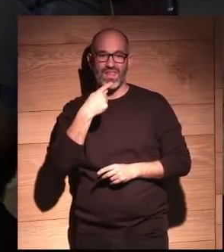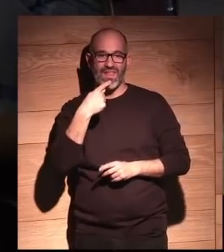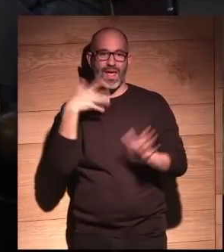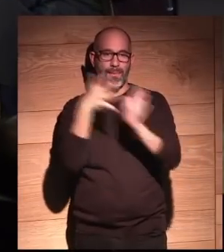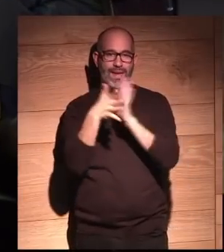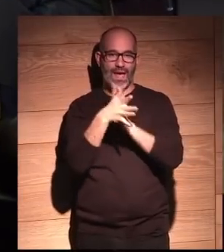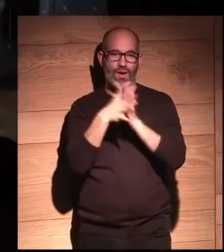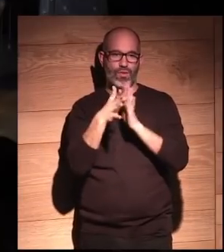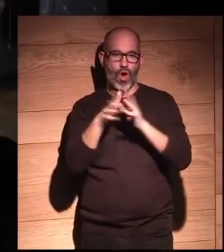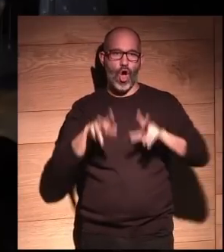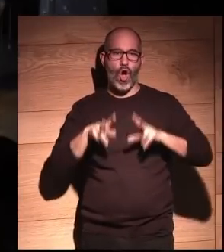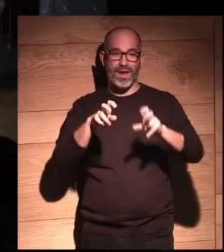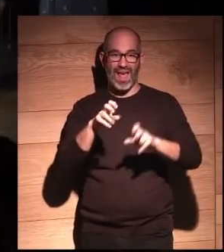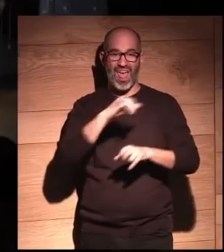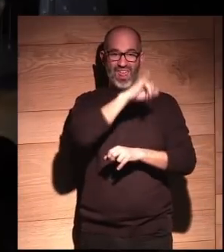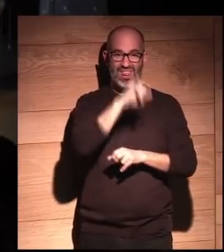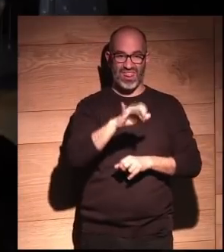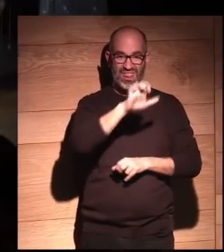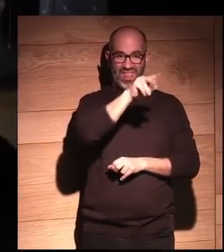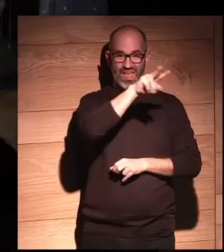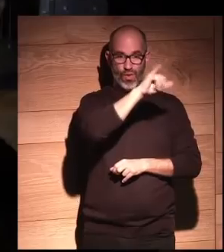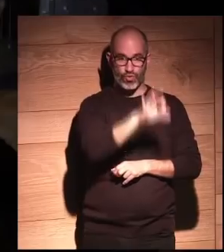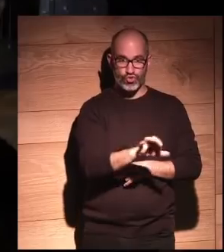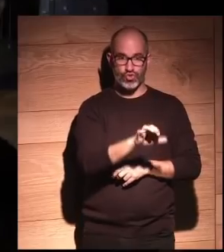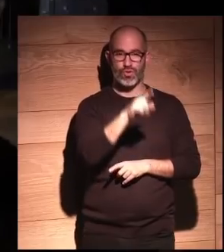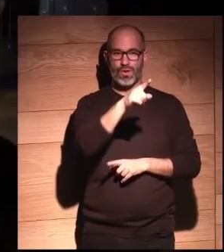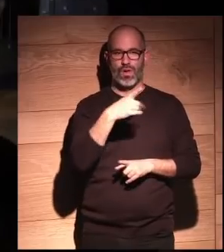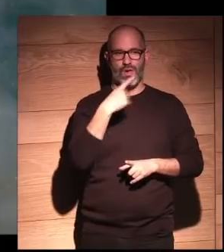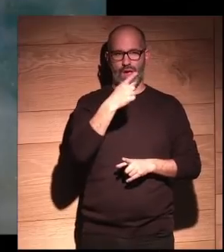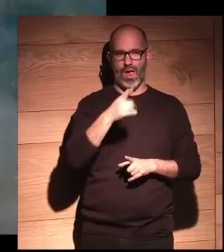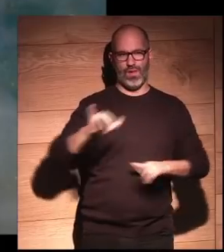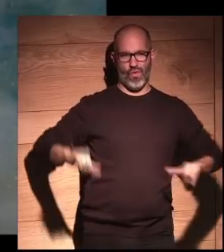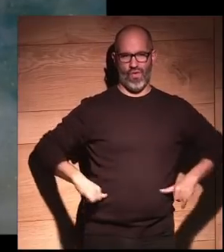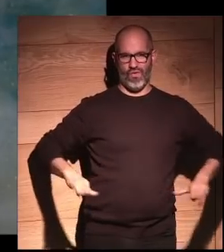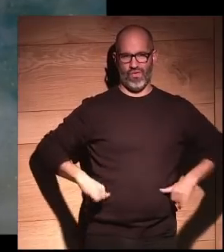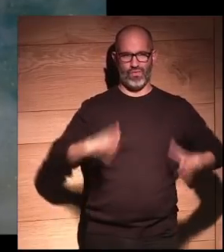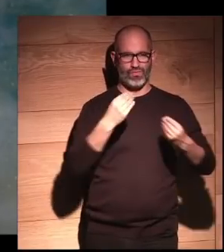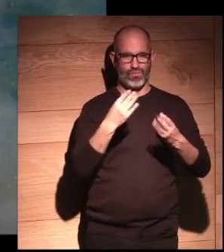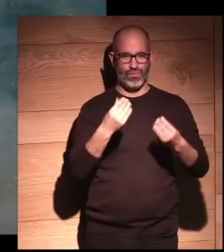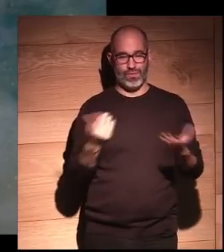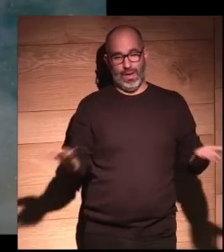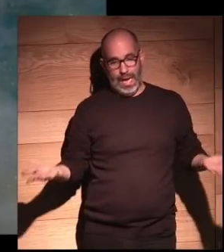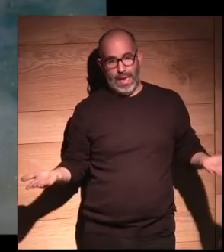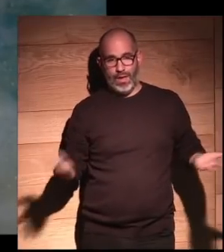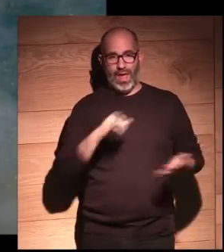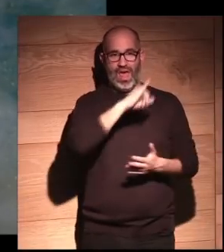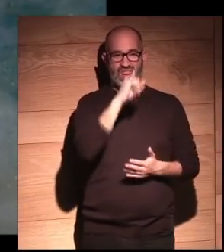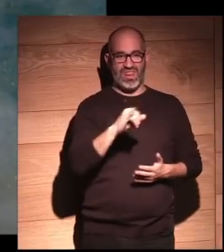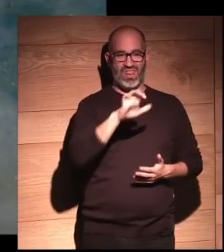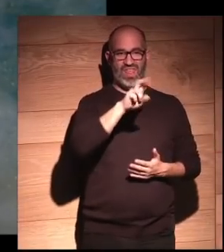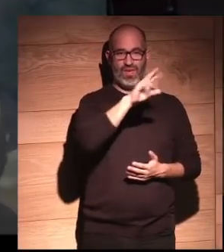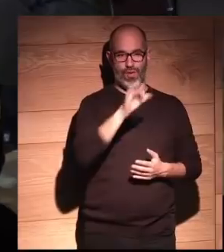que es precioso. Zeus, que era un adúltero y un mujeriego de mucho cuidado. Claro, era Zeus. Claro. Se lo podía